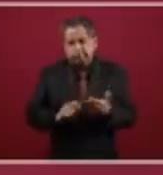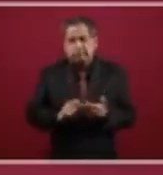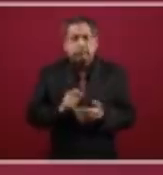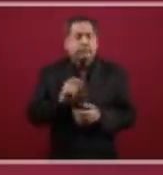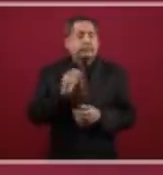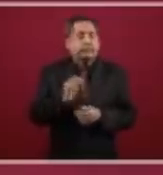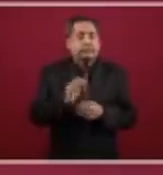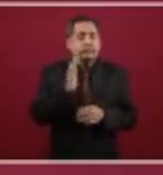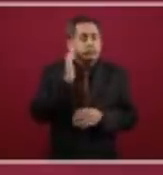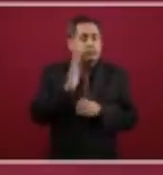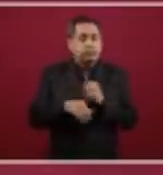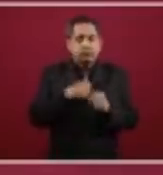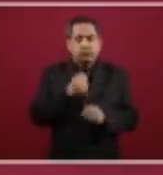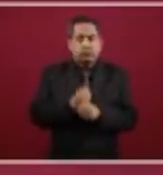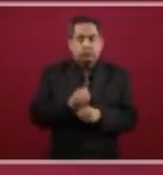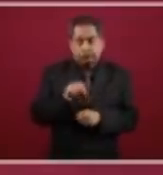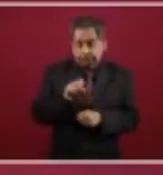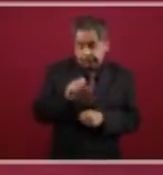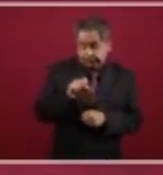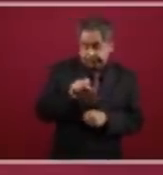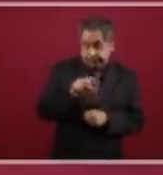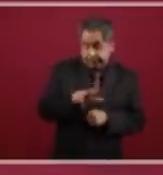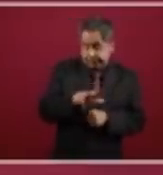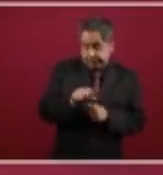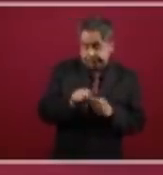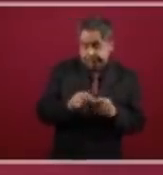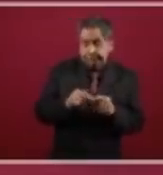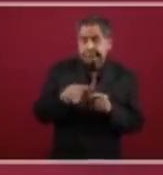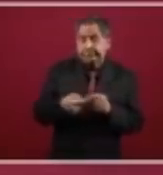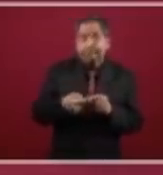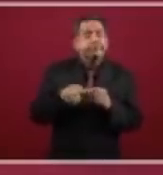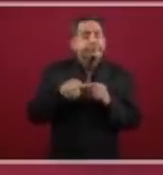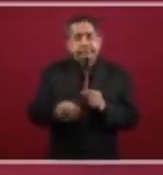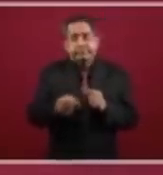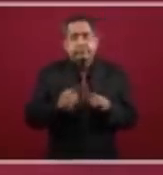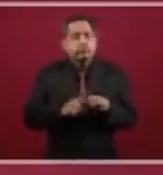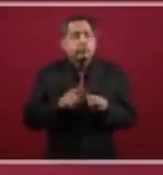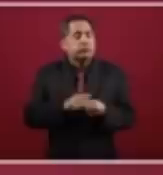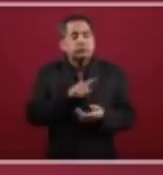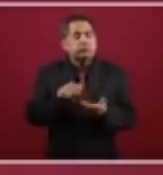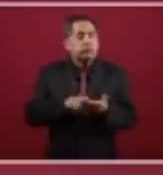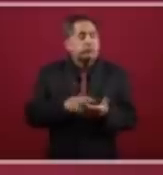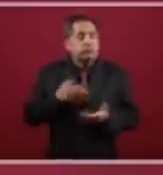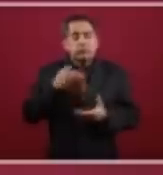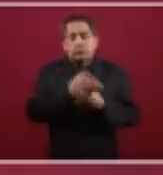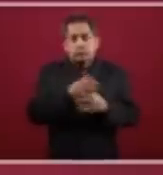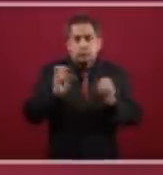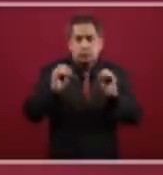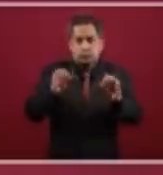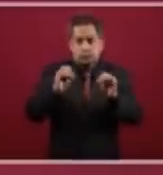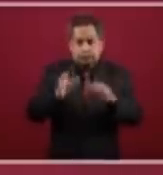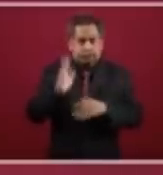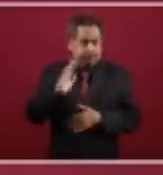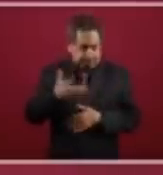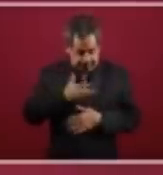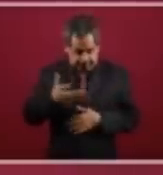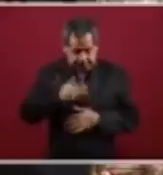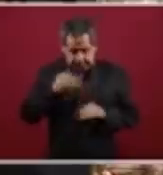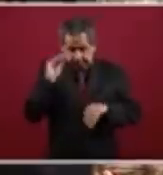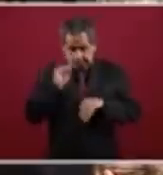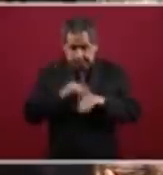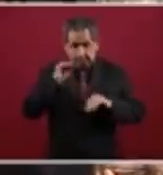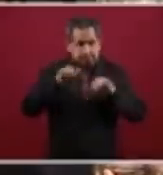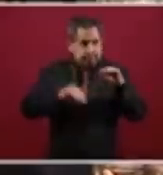de ayer, los 68 años, ¿a dónde puede acudir? A los centros integradores que ya se están estableciendo en